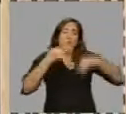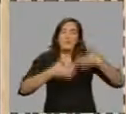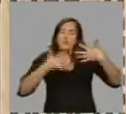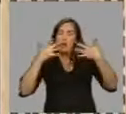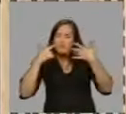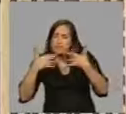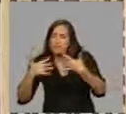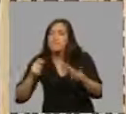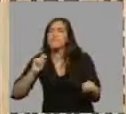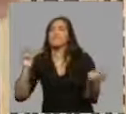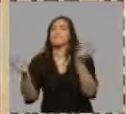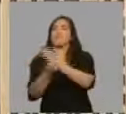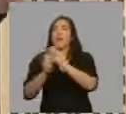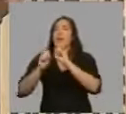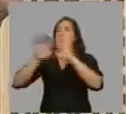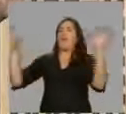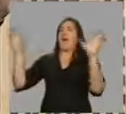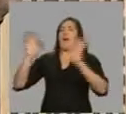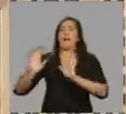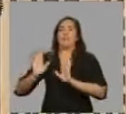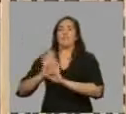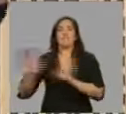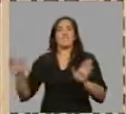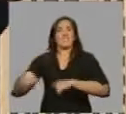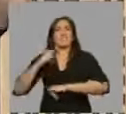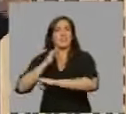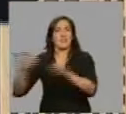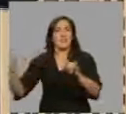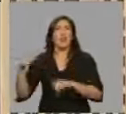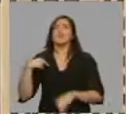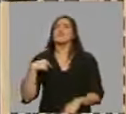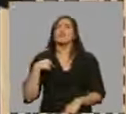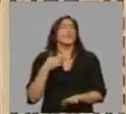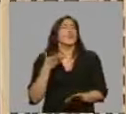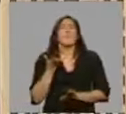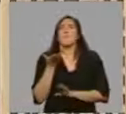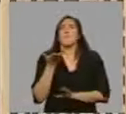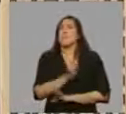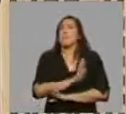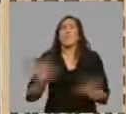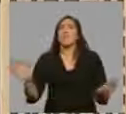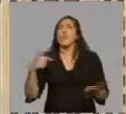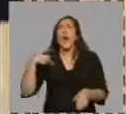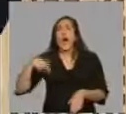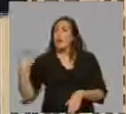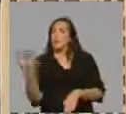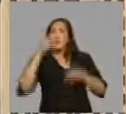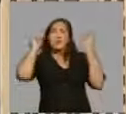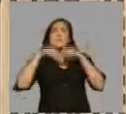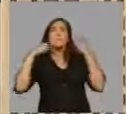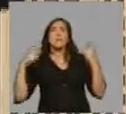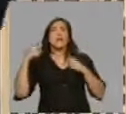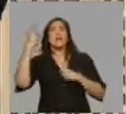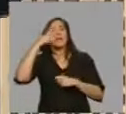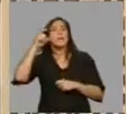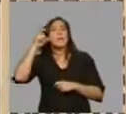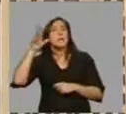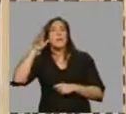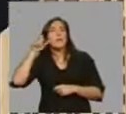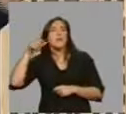de Ebe Bonafini cuando dice: yo no le pido más a nadie que haga juicios porque eso ya lo hace el Estado, está a cargo del Estado,